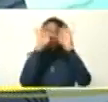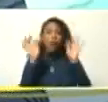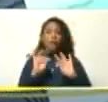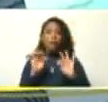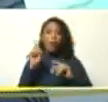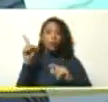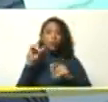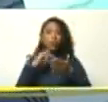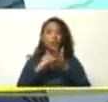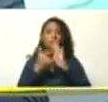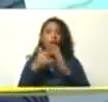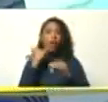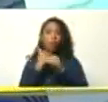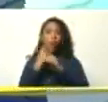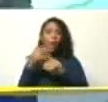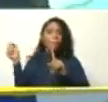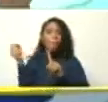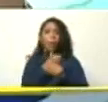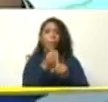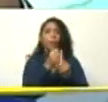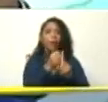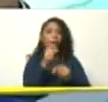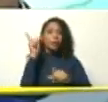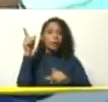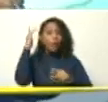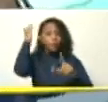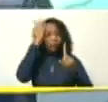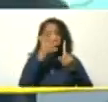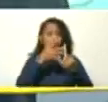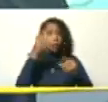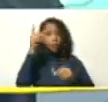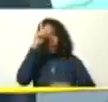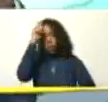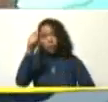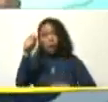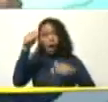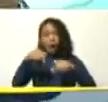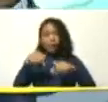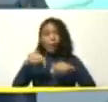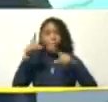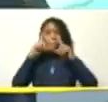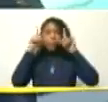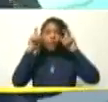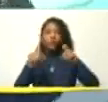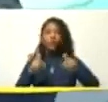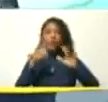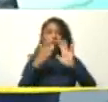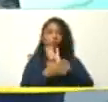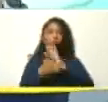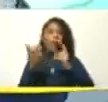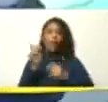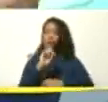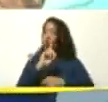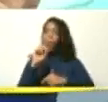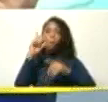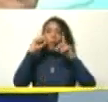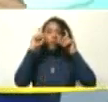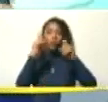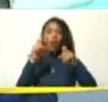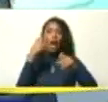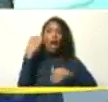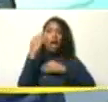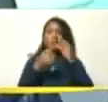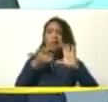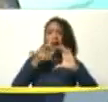azote. Y la formación está reivindicada aquí, el periodismo profesional, que no es profesional por tener un carnet,